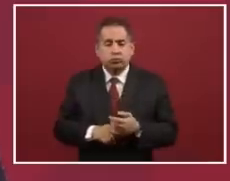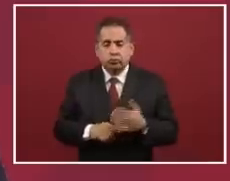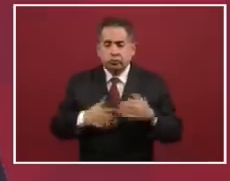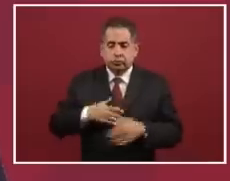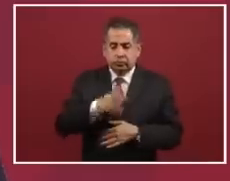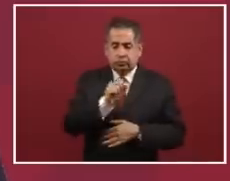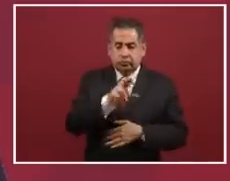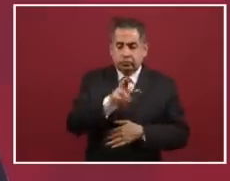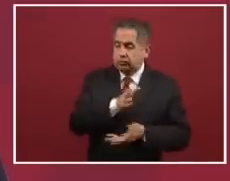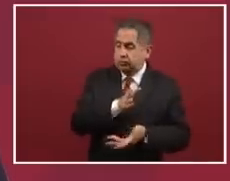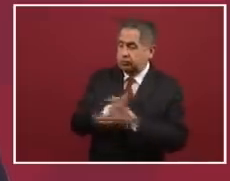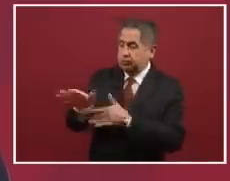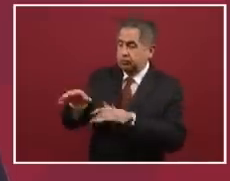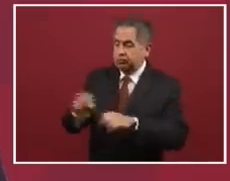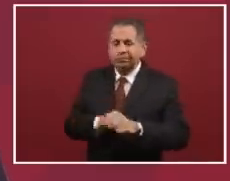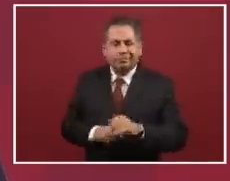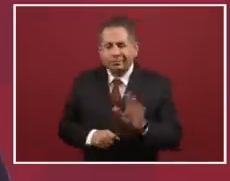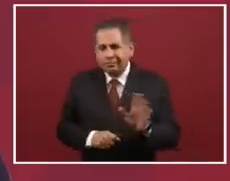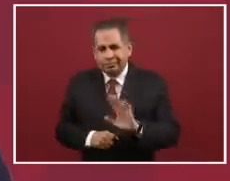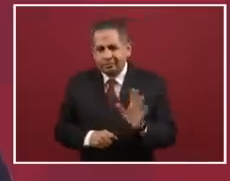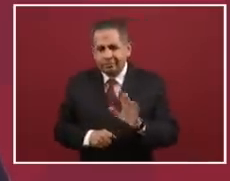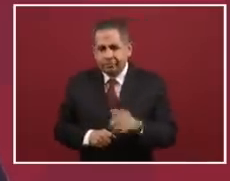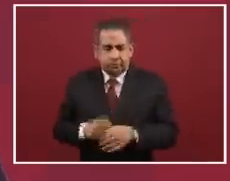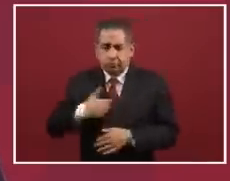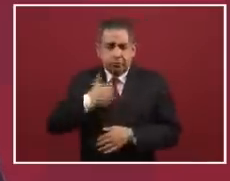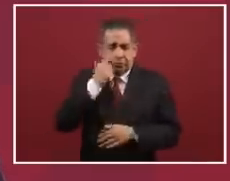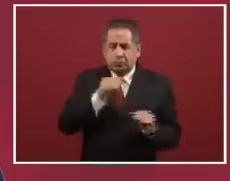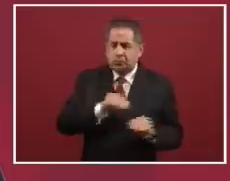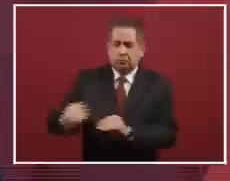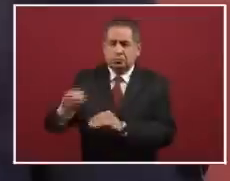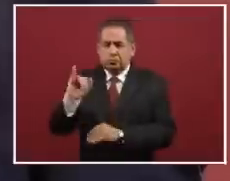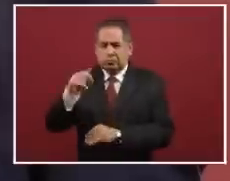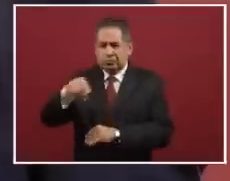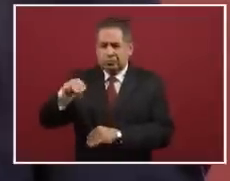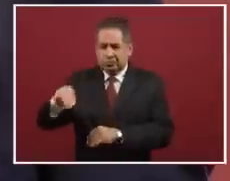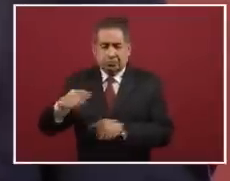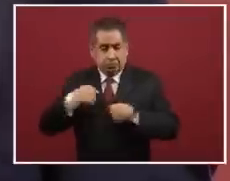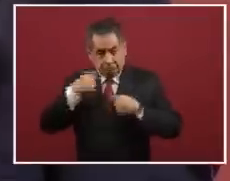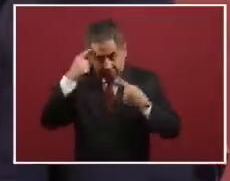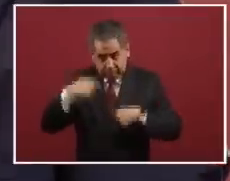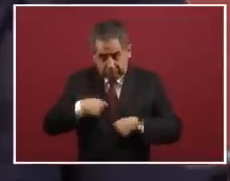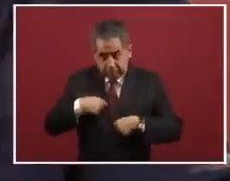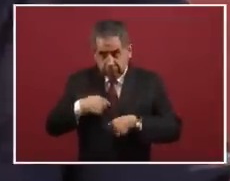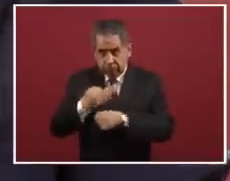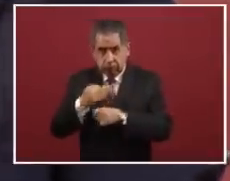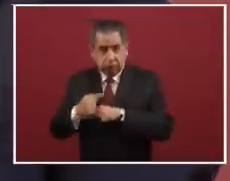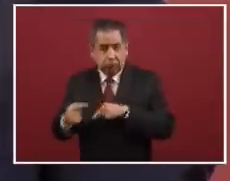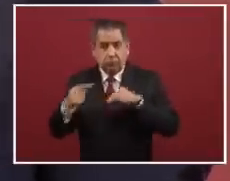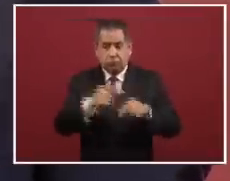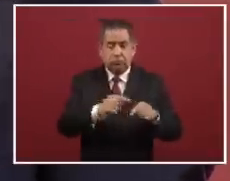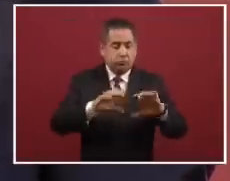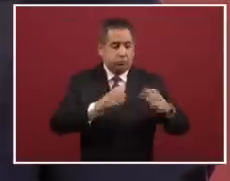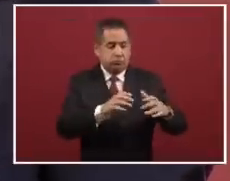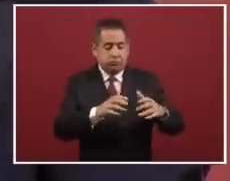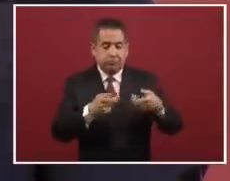a ver, yo no quiero estar en migración. Si por mí fuera, ahorita estaría en la reunión preparatoria del